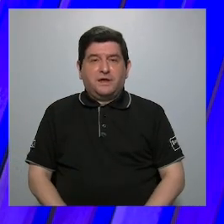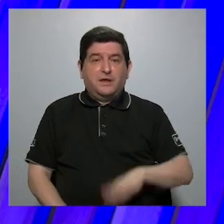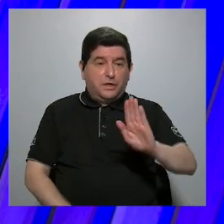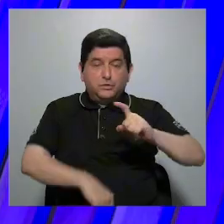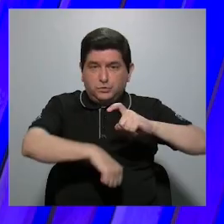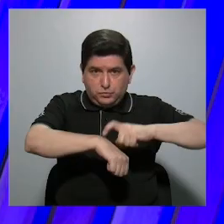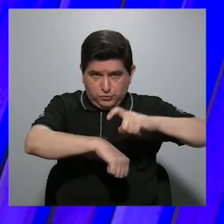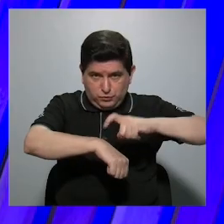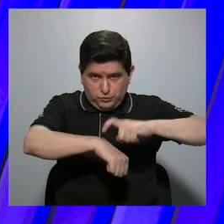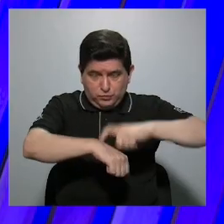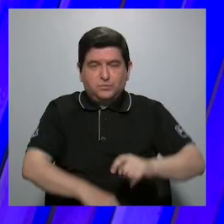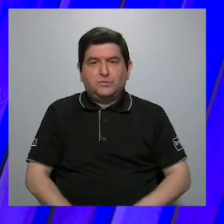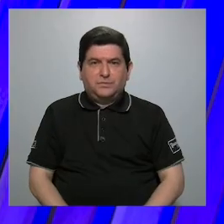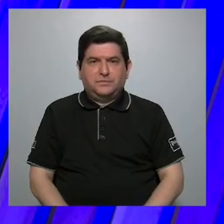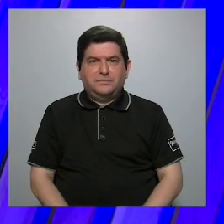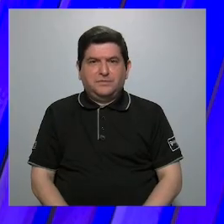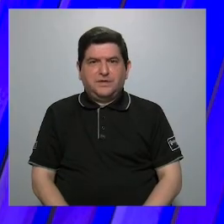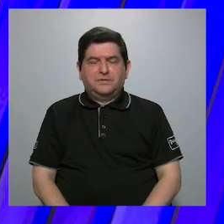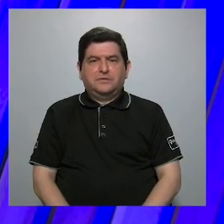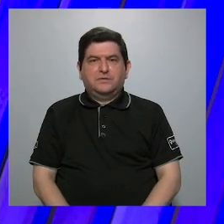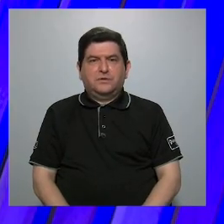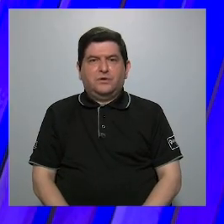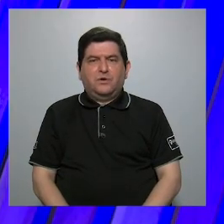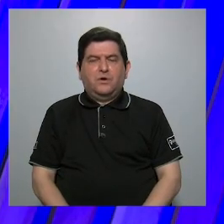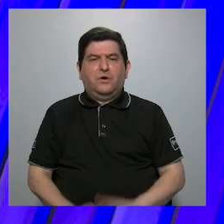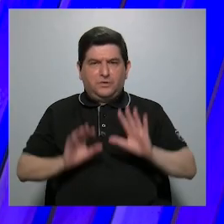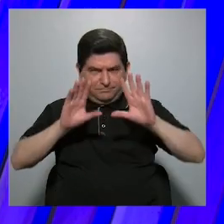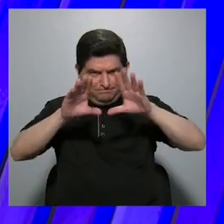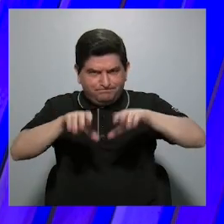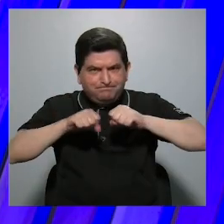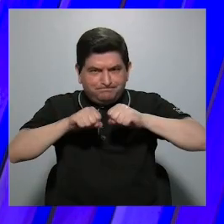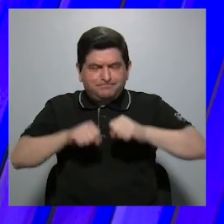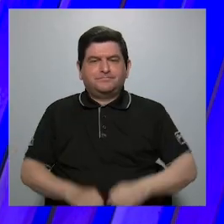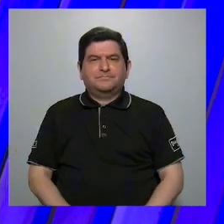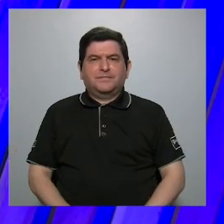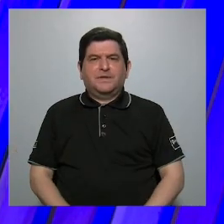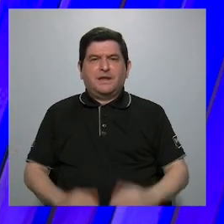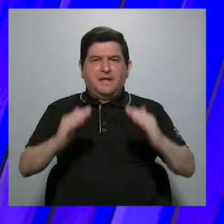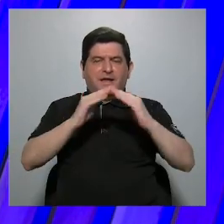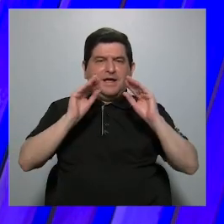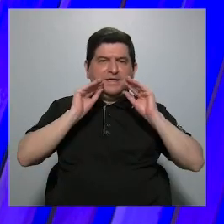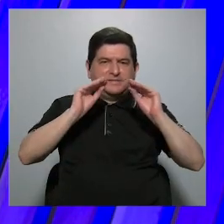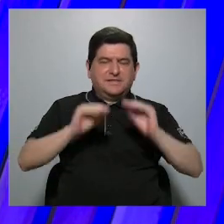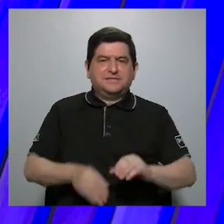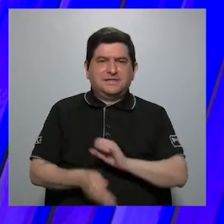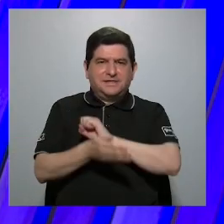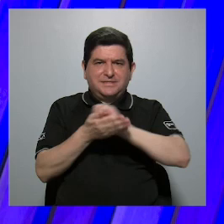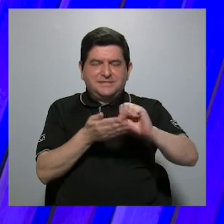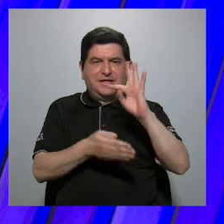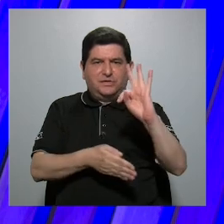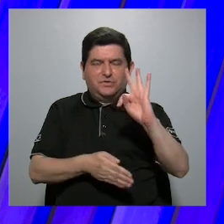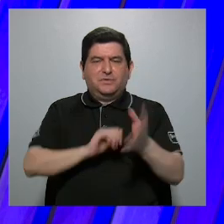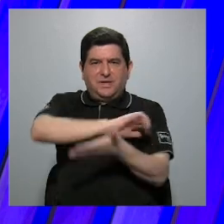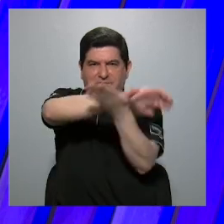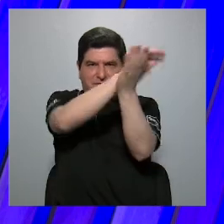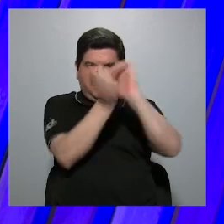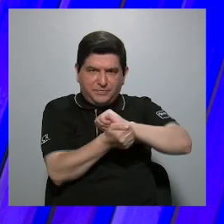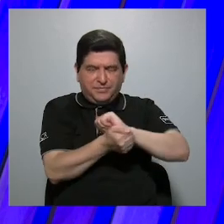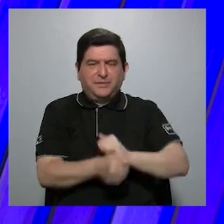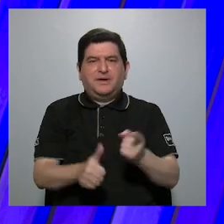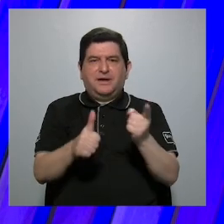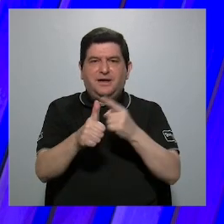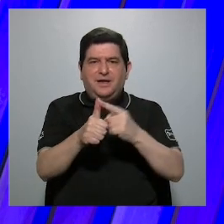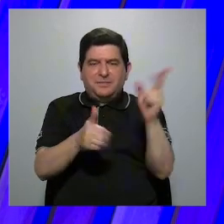restaurar, o más bien retomar la conversión de la Casa de Enseñanza de Santo Tomás